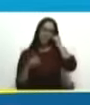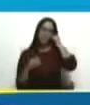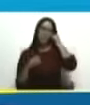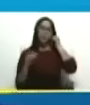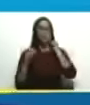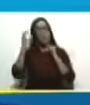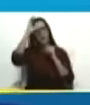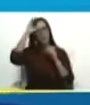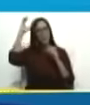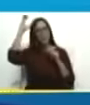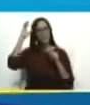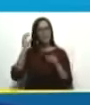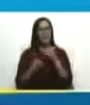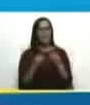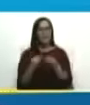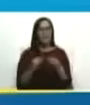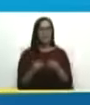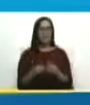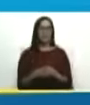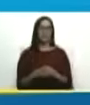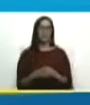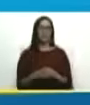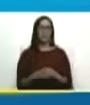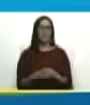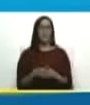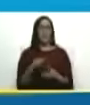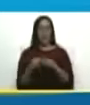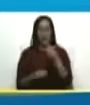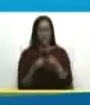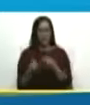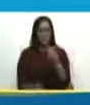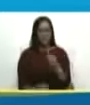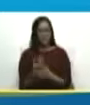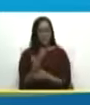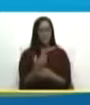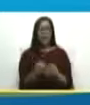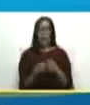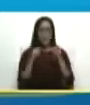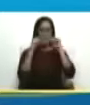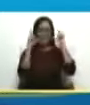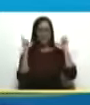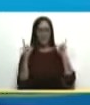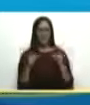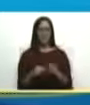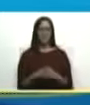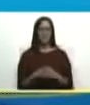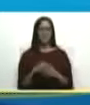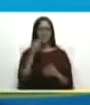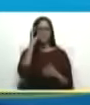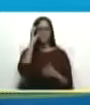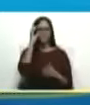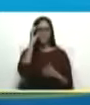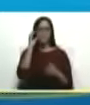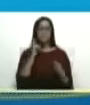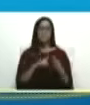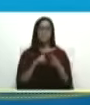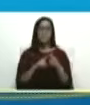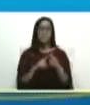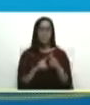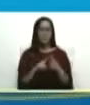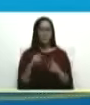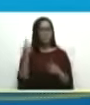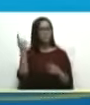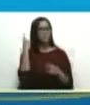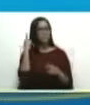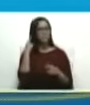capacidad de hacer, de creer, de crear, impresionante. Así que pongamos el oído atento, como